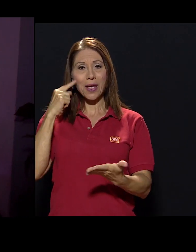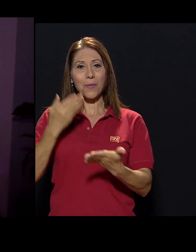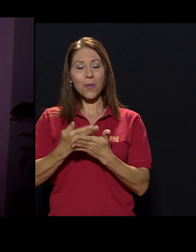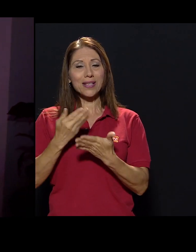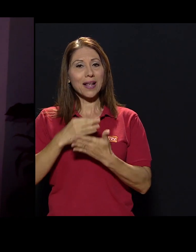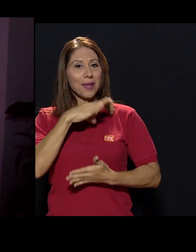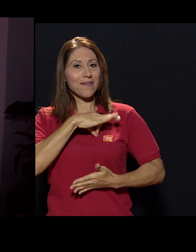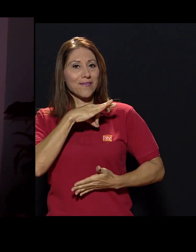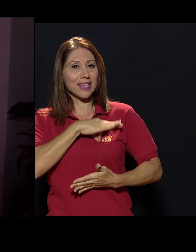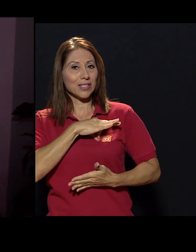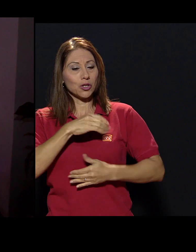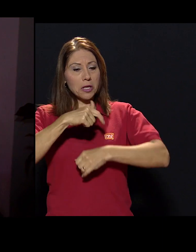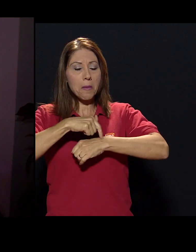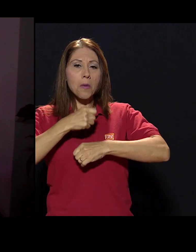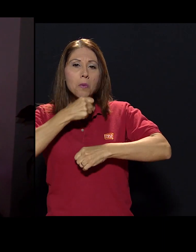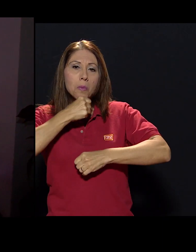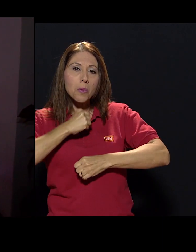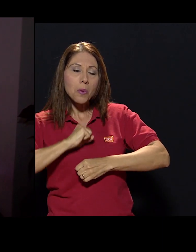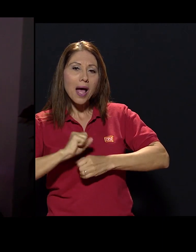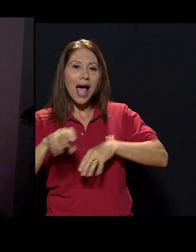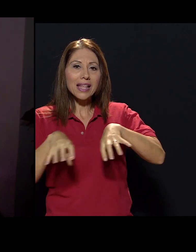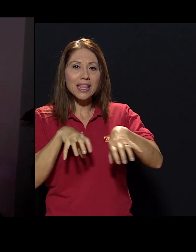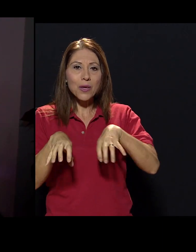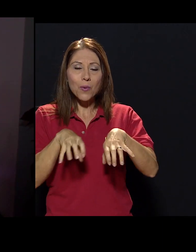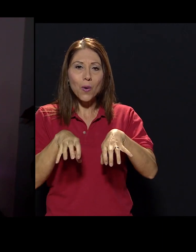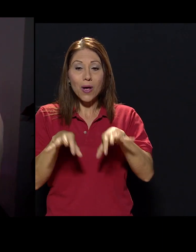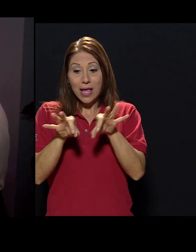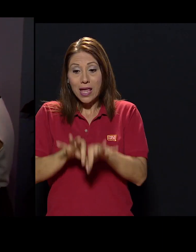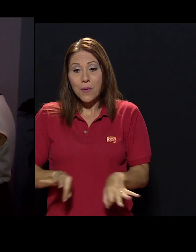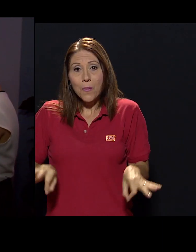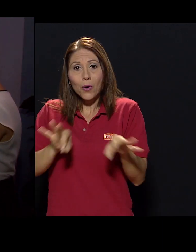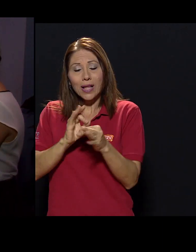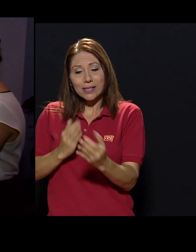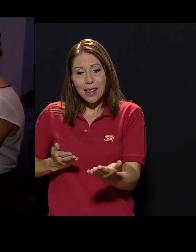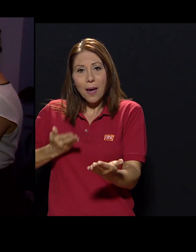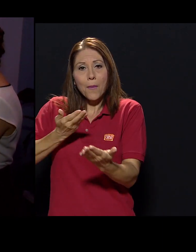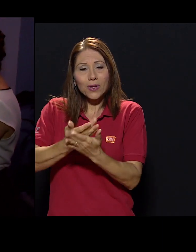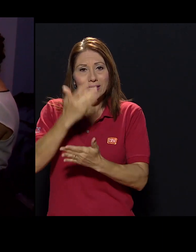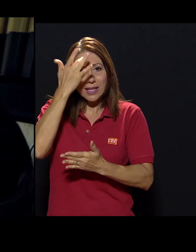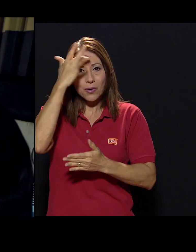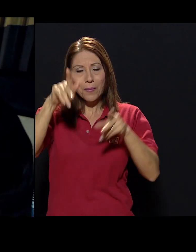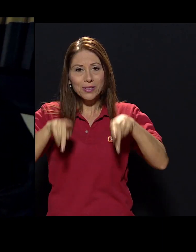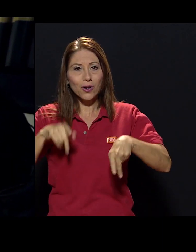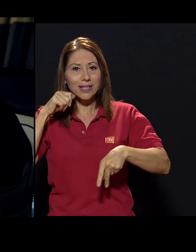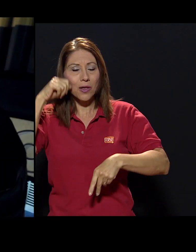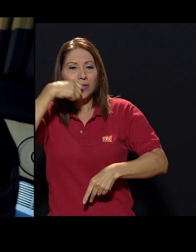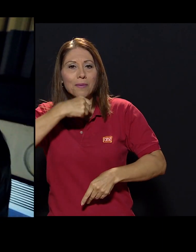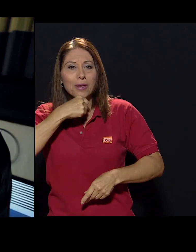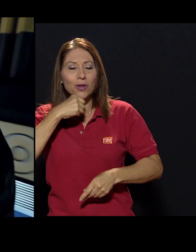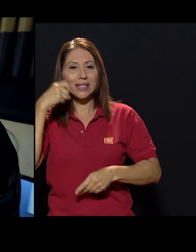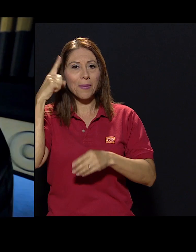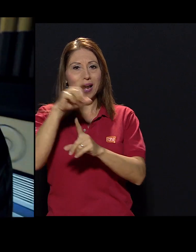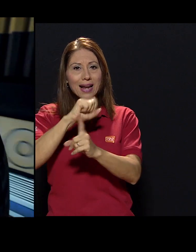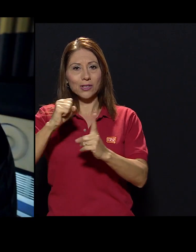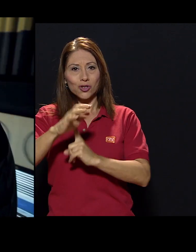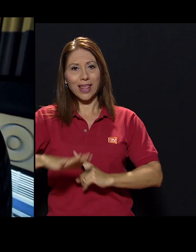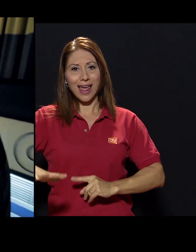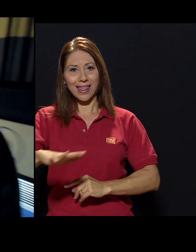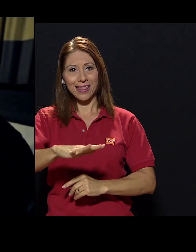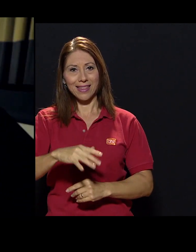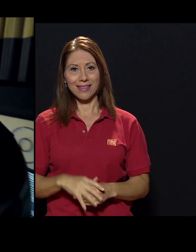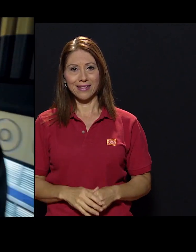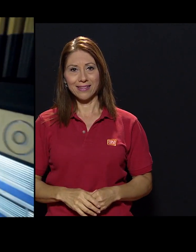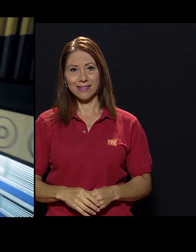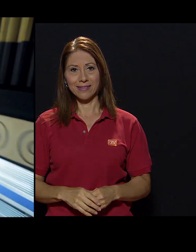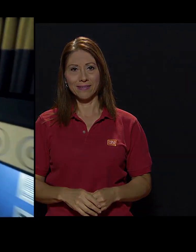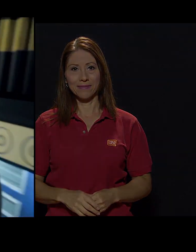años Henrietta Vox Demuestra los beneficios De un envejecimiento Activo Y la relevancia De los aportes Intelectuales